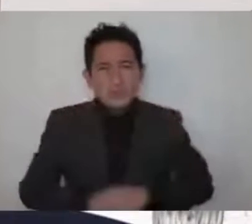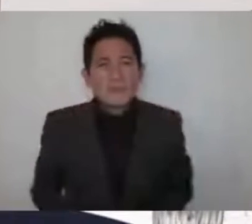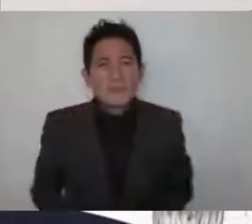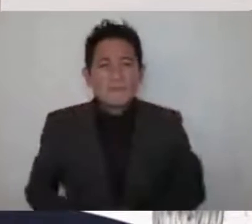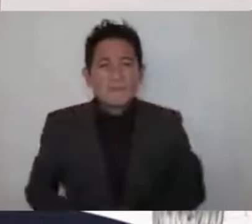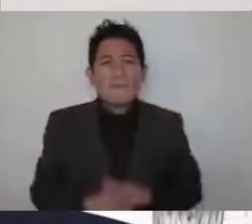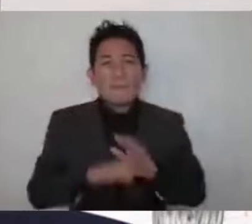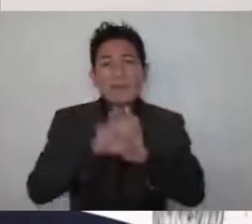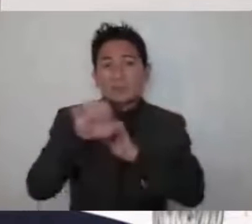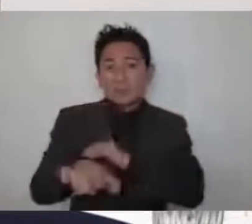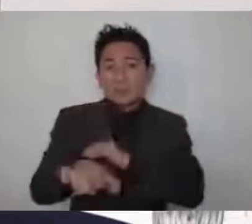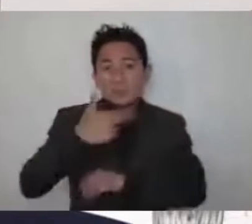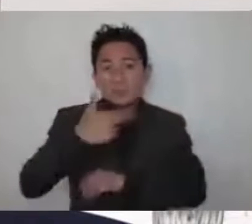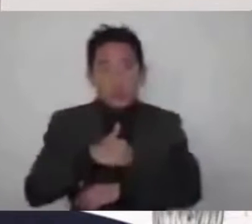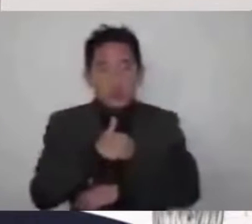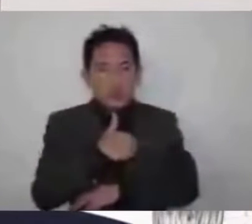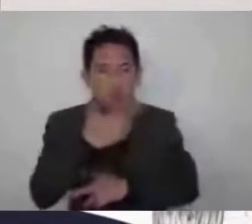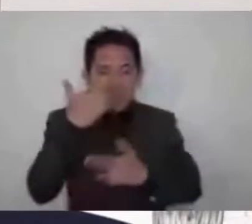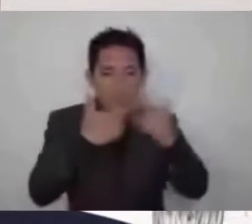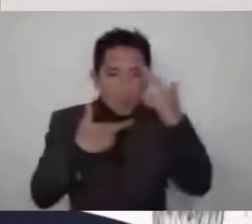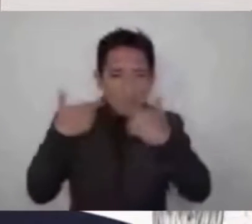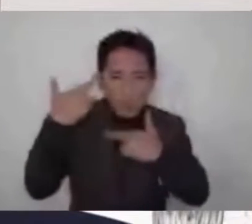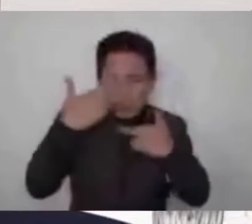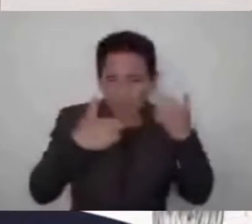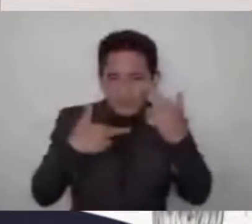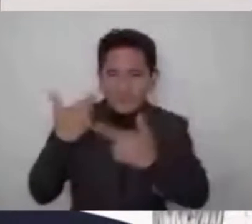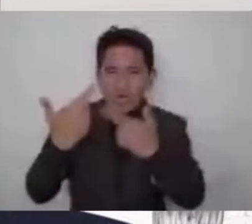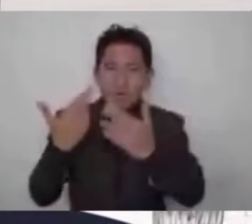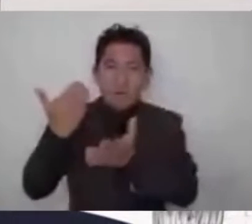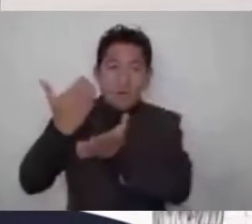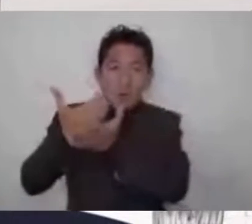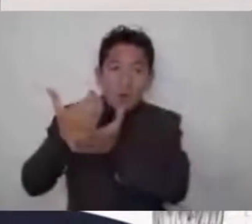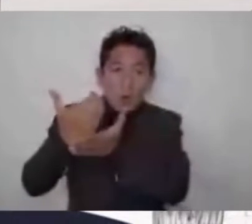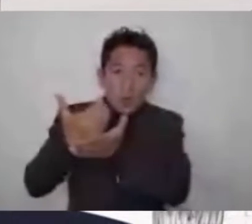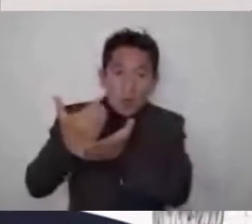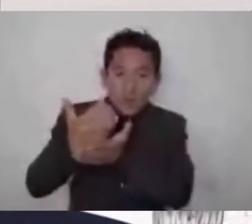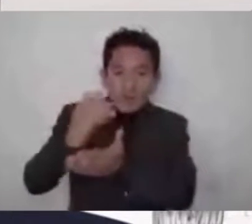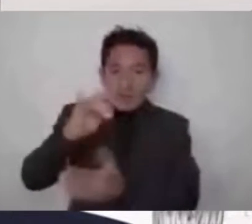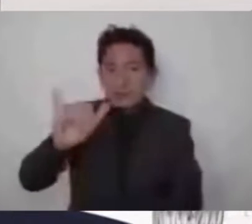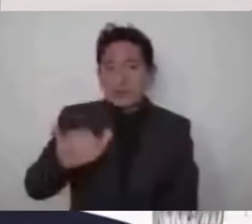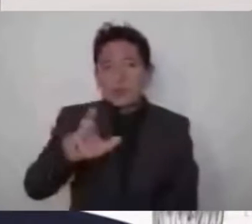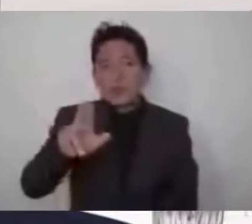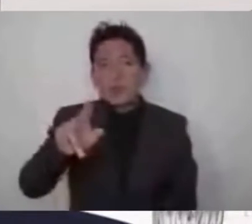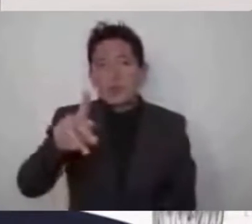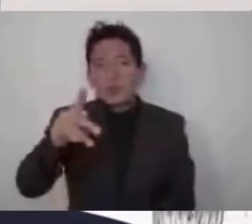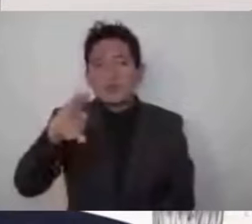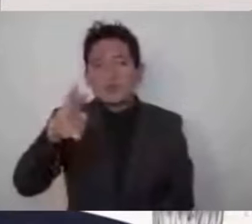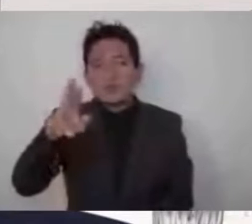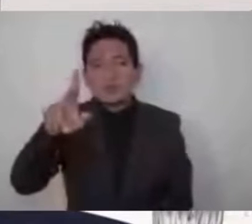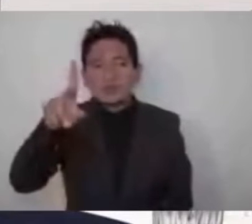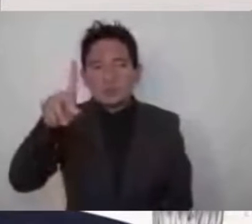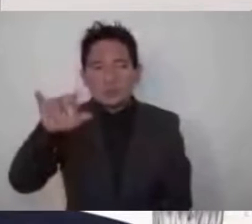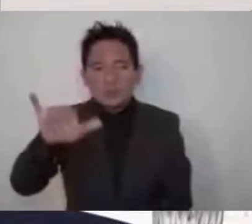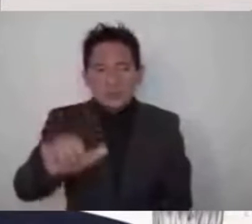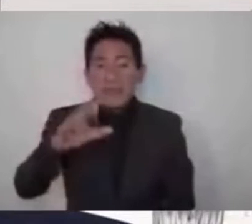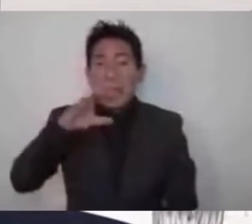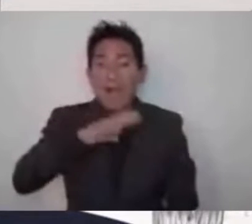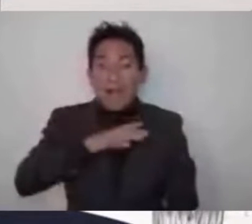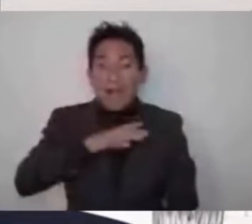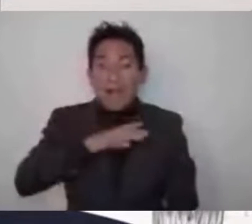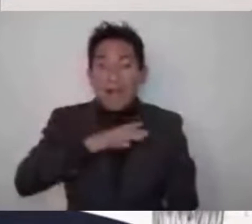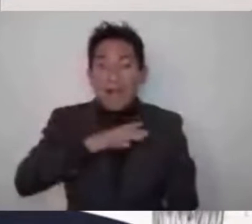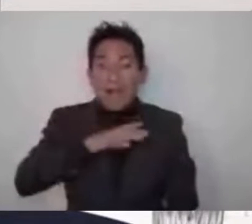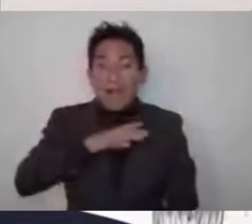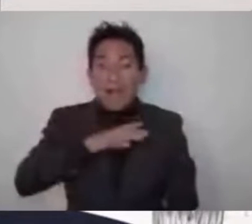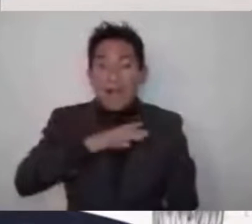inmediata mientras que acá los tienes como temas autónomos dentro de un mismo apartado del protocolo y Le repito eso